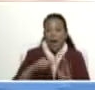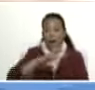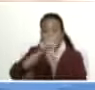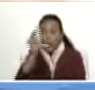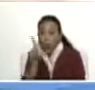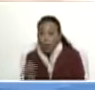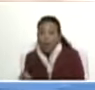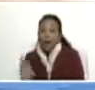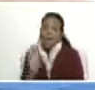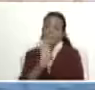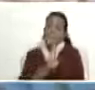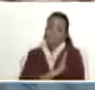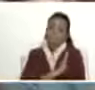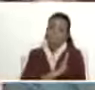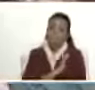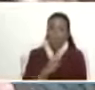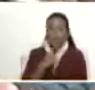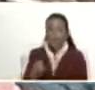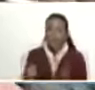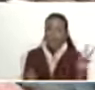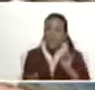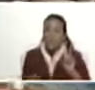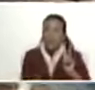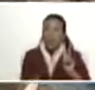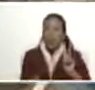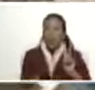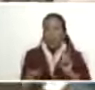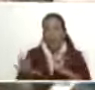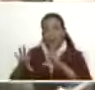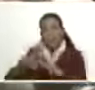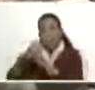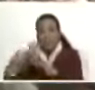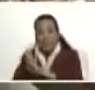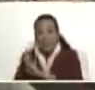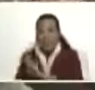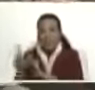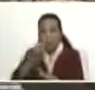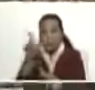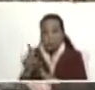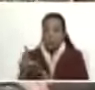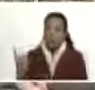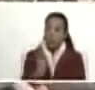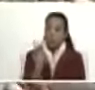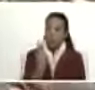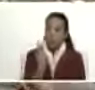la Guayana Esequiba, sobre el cual Venezuela se reserva expresamente sus derechos soberanos,